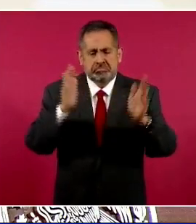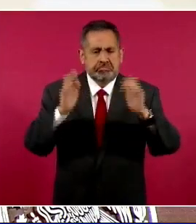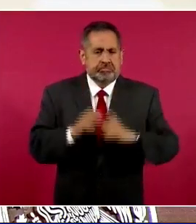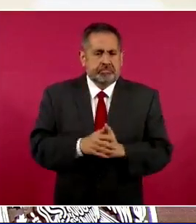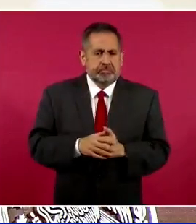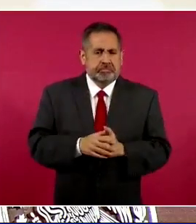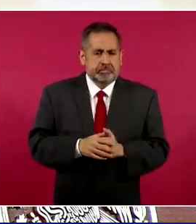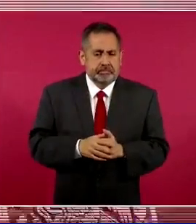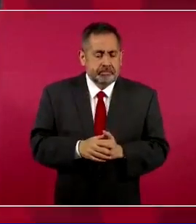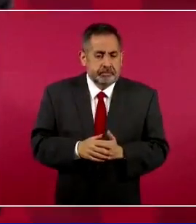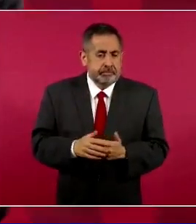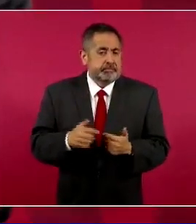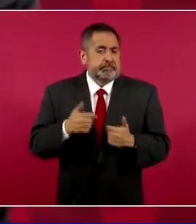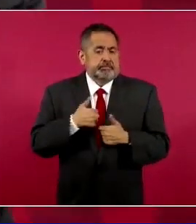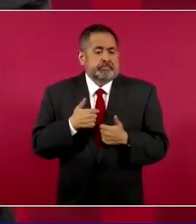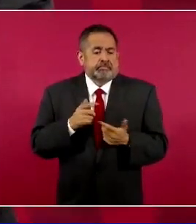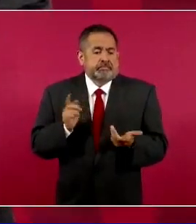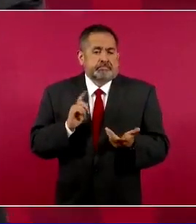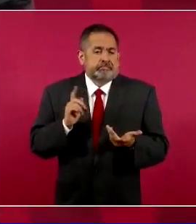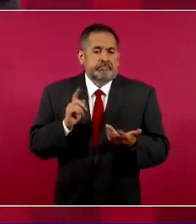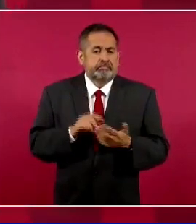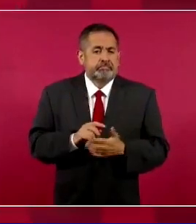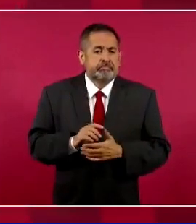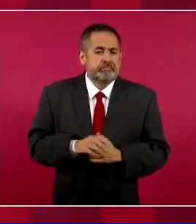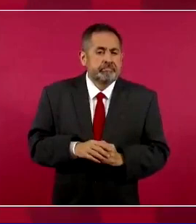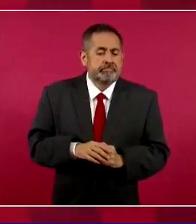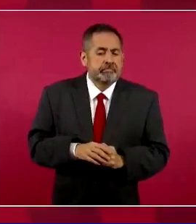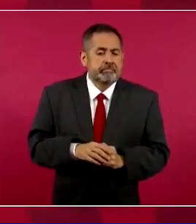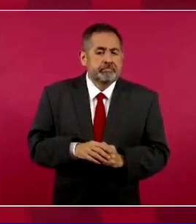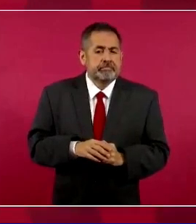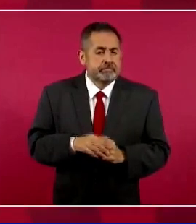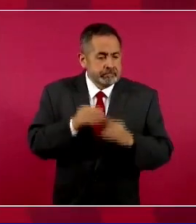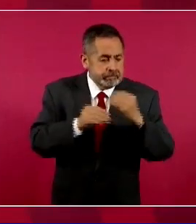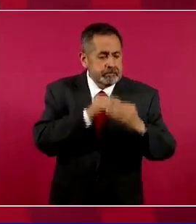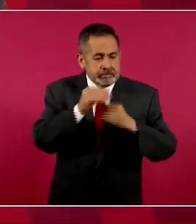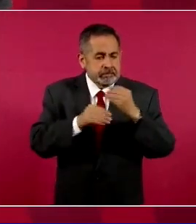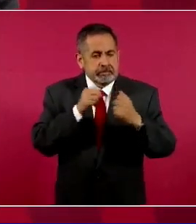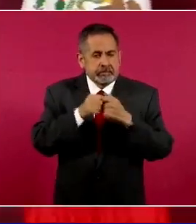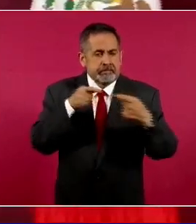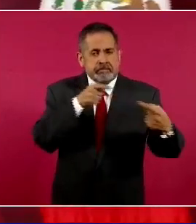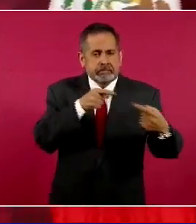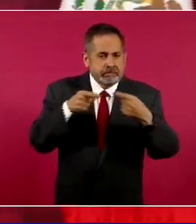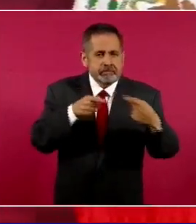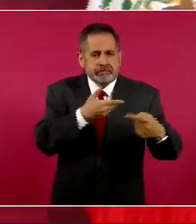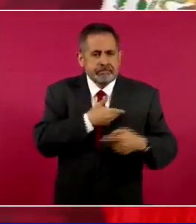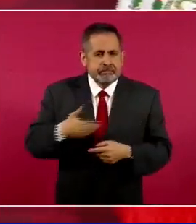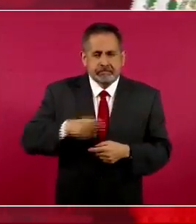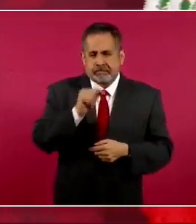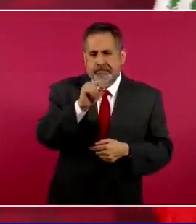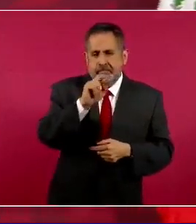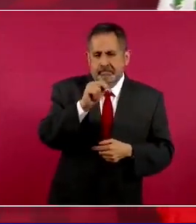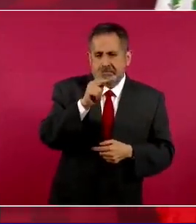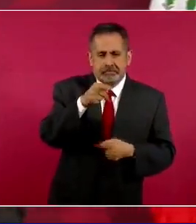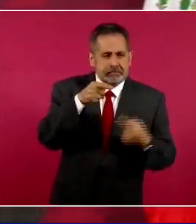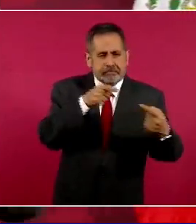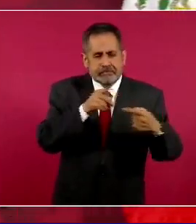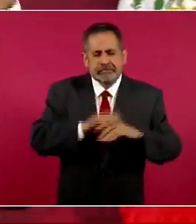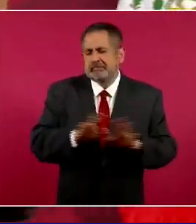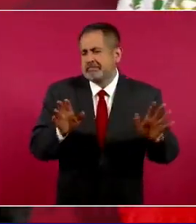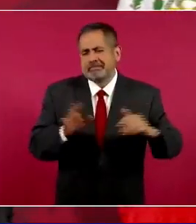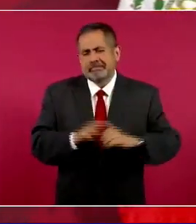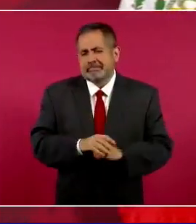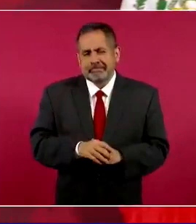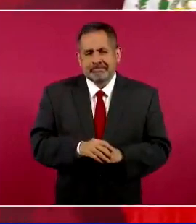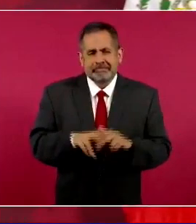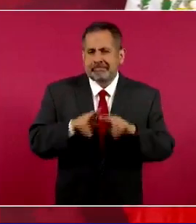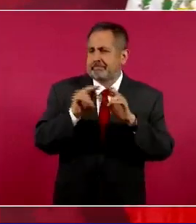y yo no voy a pelearme con el presidente Trump ni me voy a